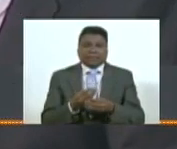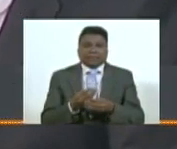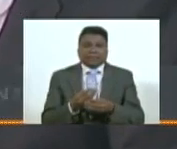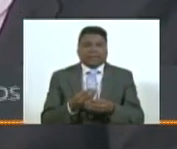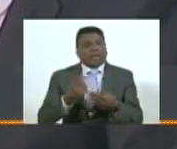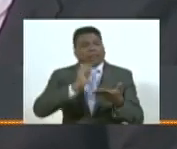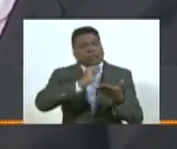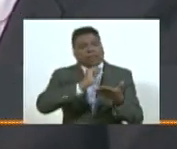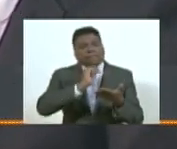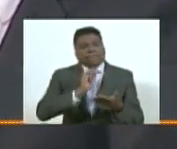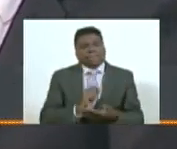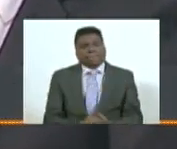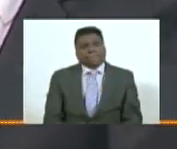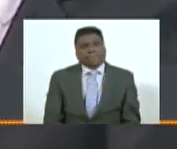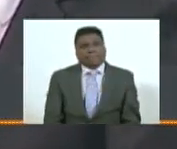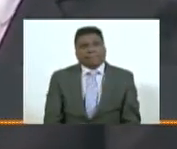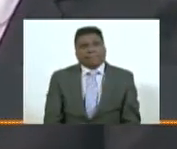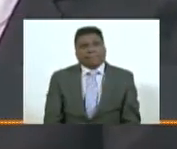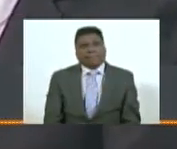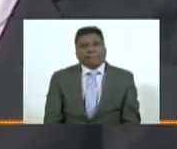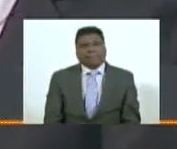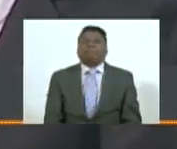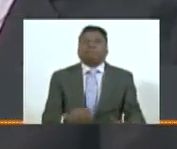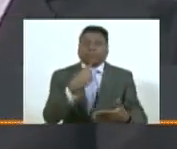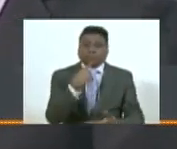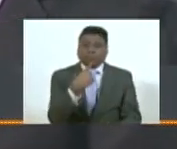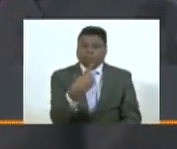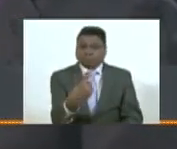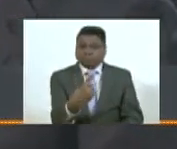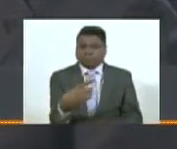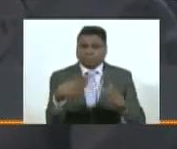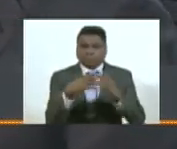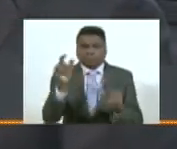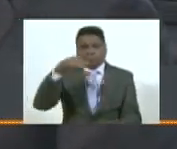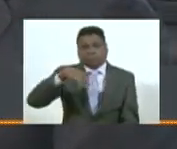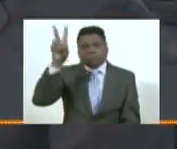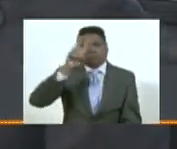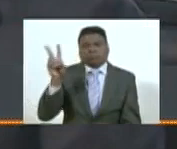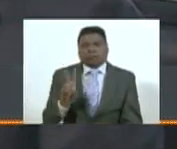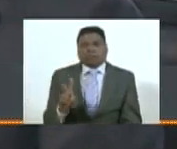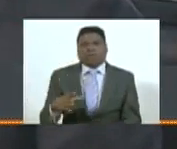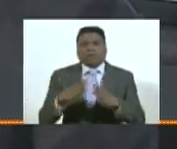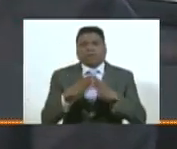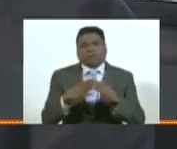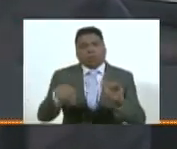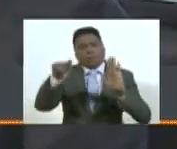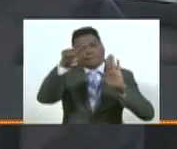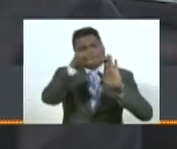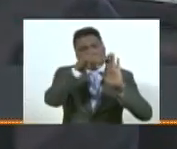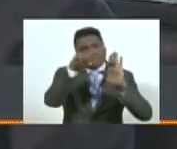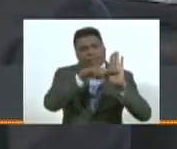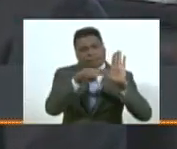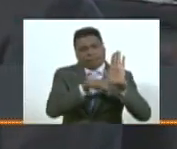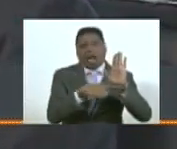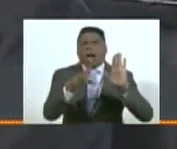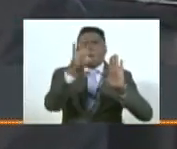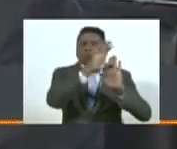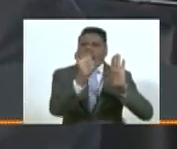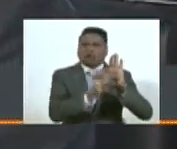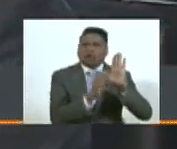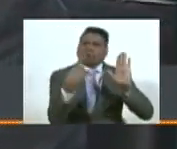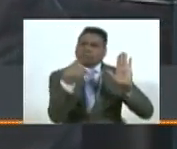contención democrática del orden público en nuestro país, bajo todos los parámetros previstos en nuestra